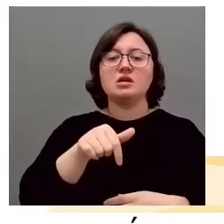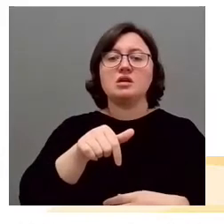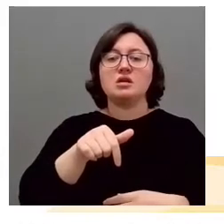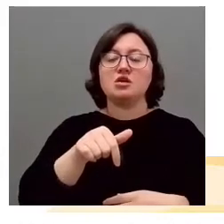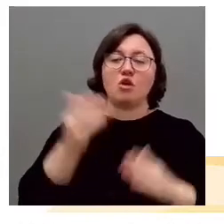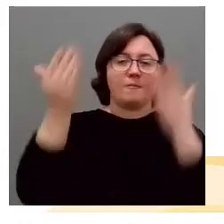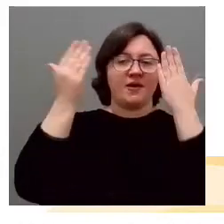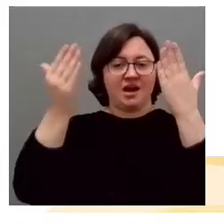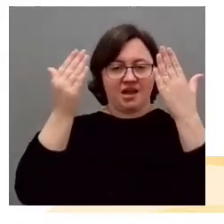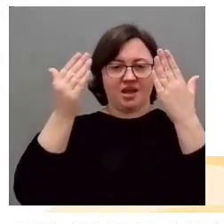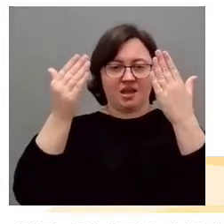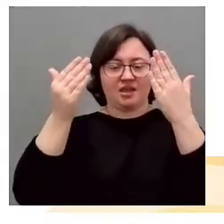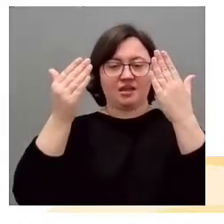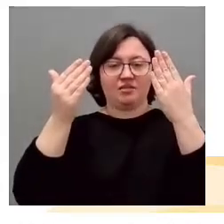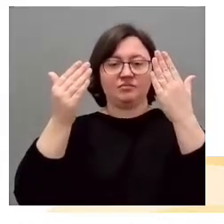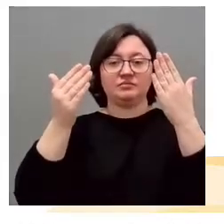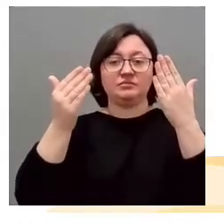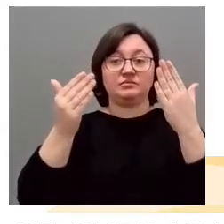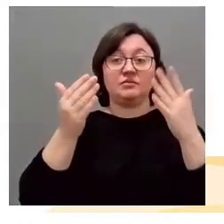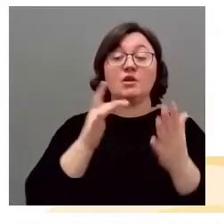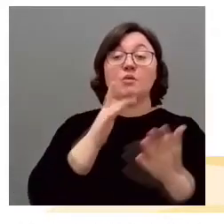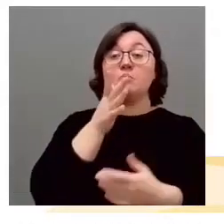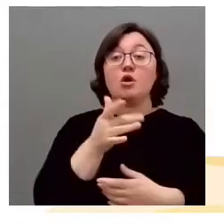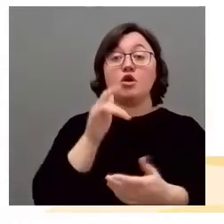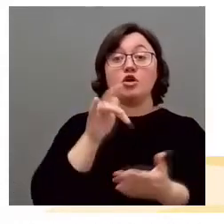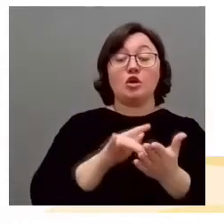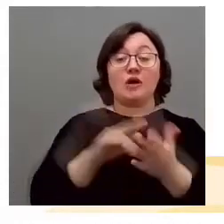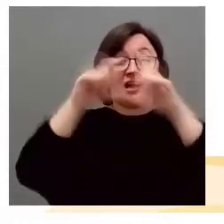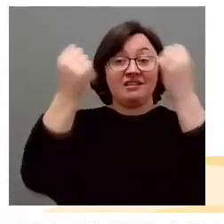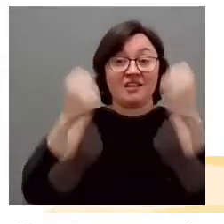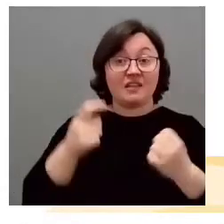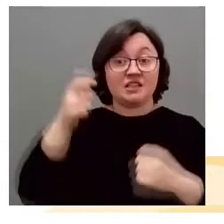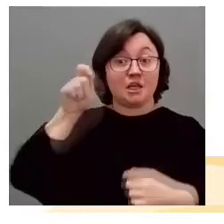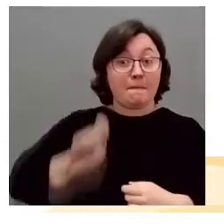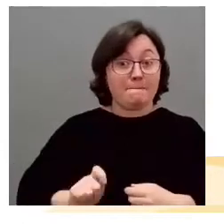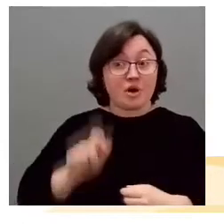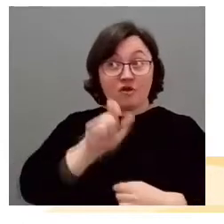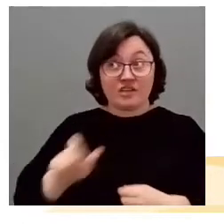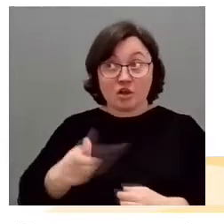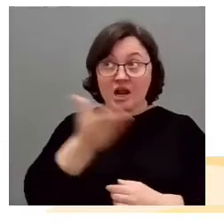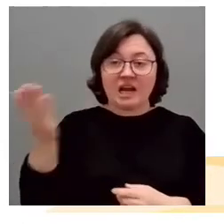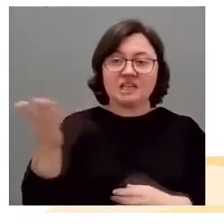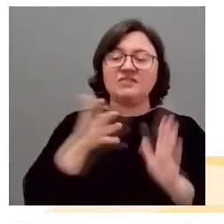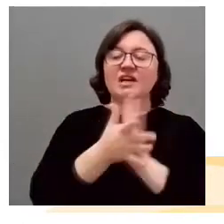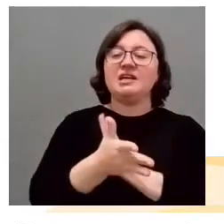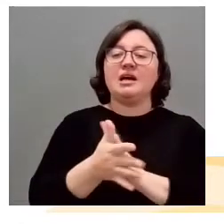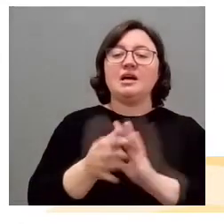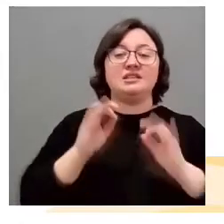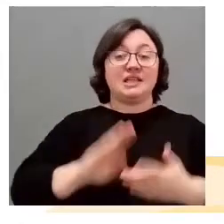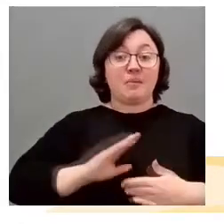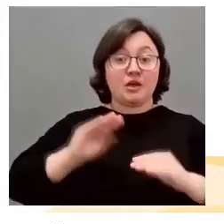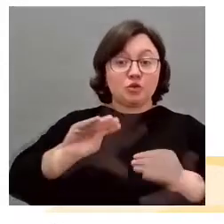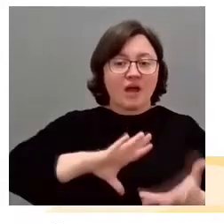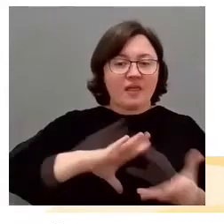homenaje por todo el esfuerzo que las entidades y los profesionales, su capacidad de adaptarse a las